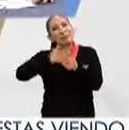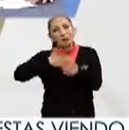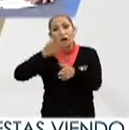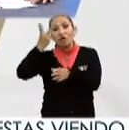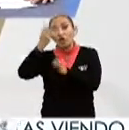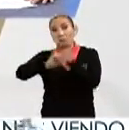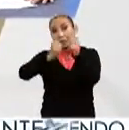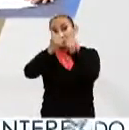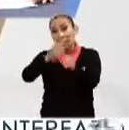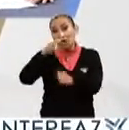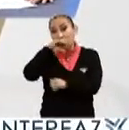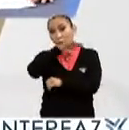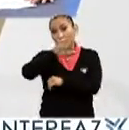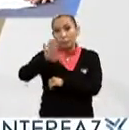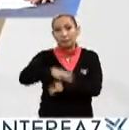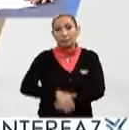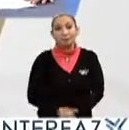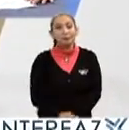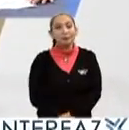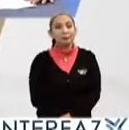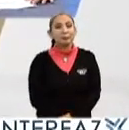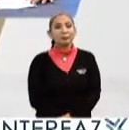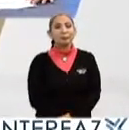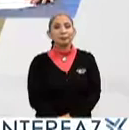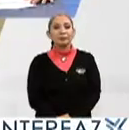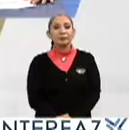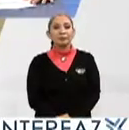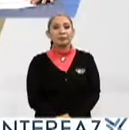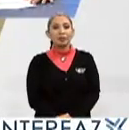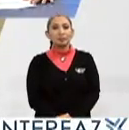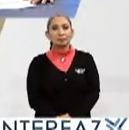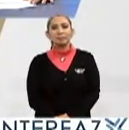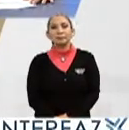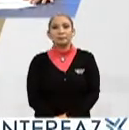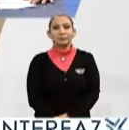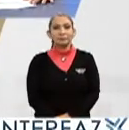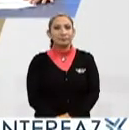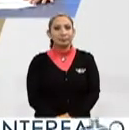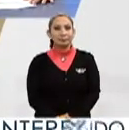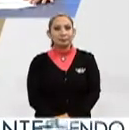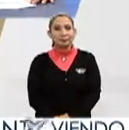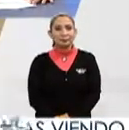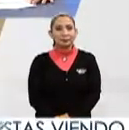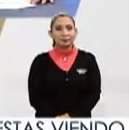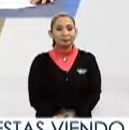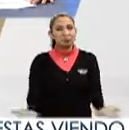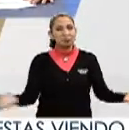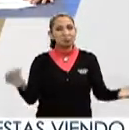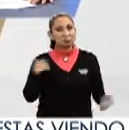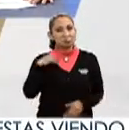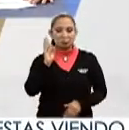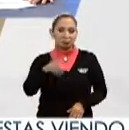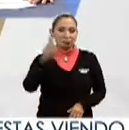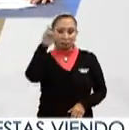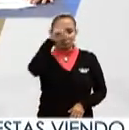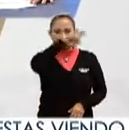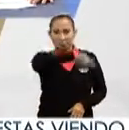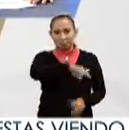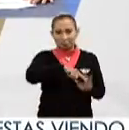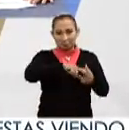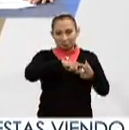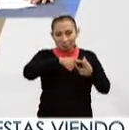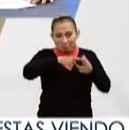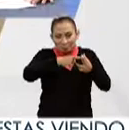estado 2 meses allá en Cuba? Bueno, creo que sí fue difícil al